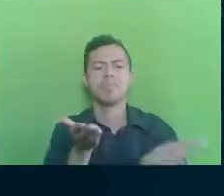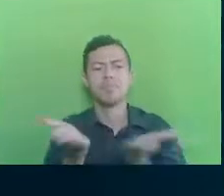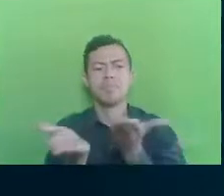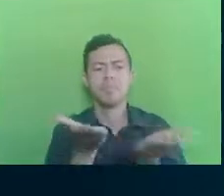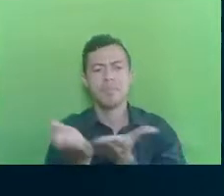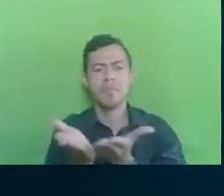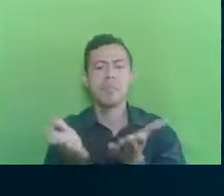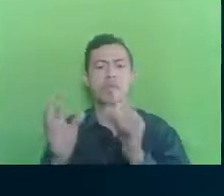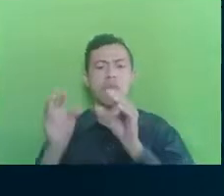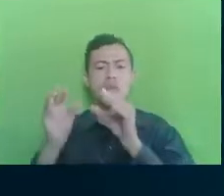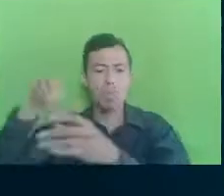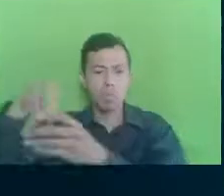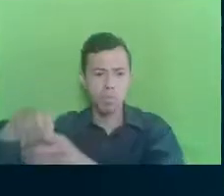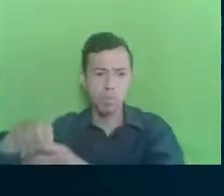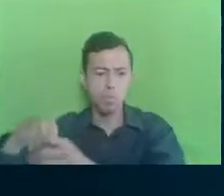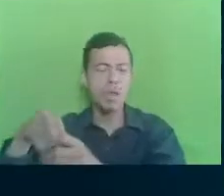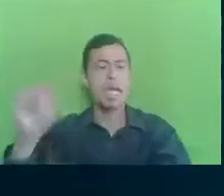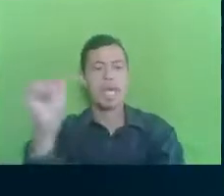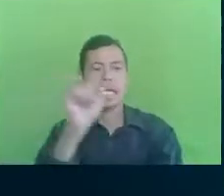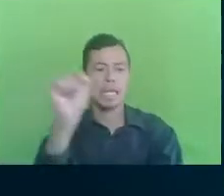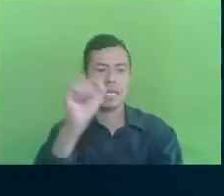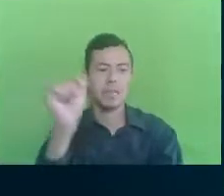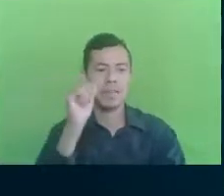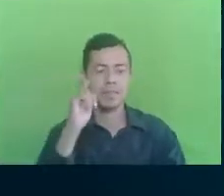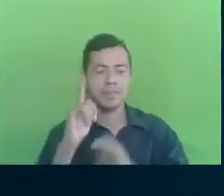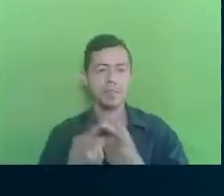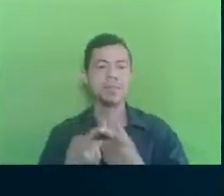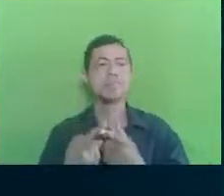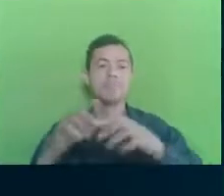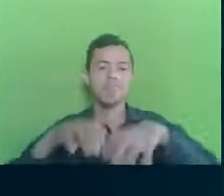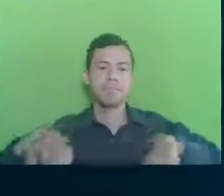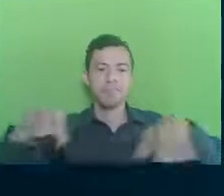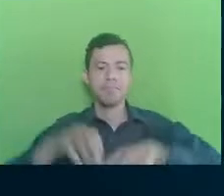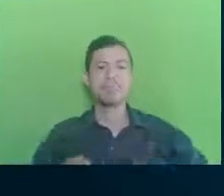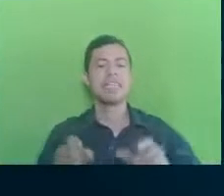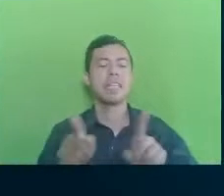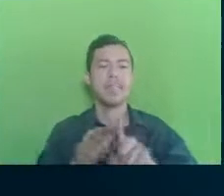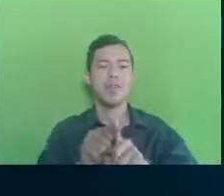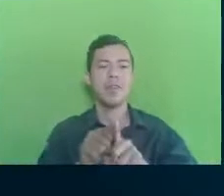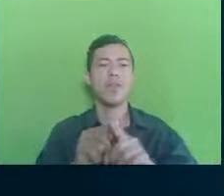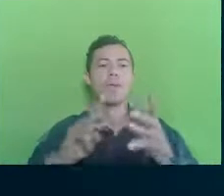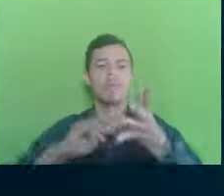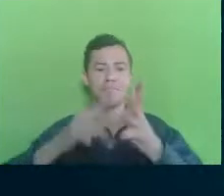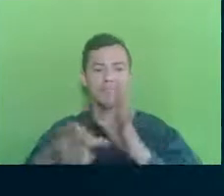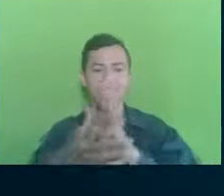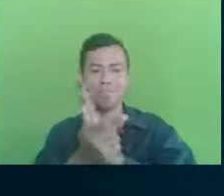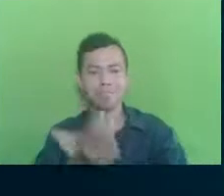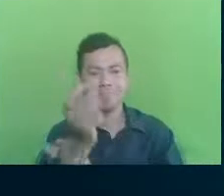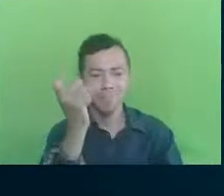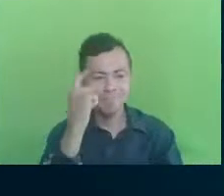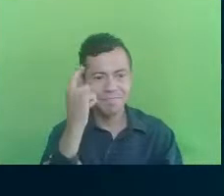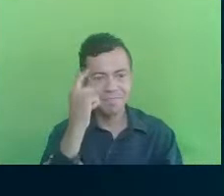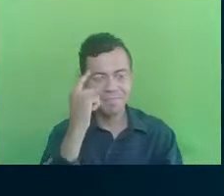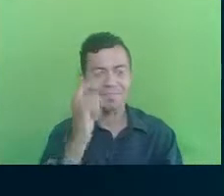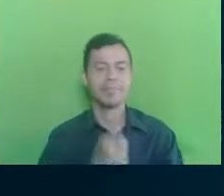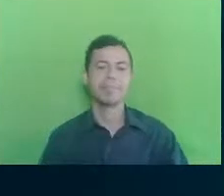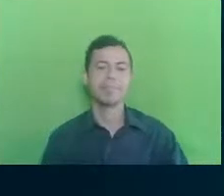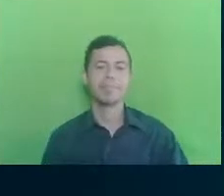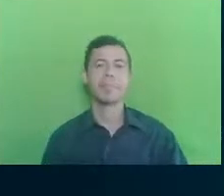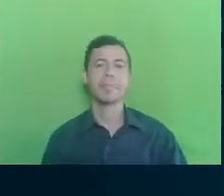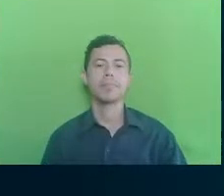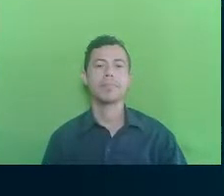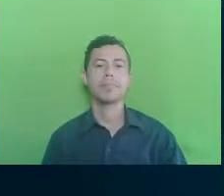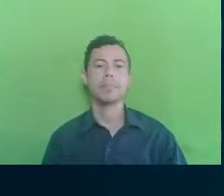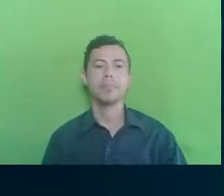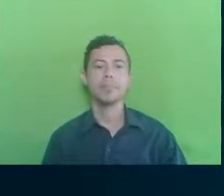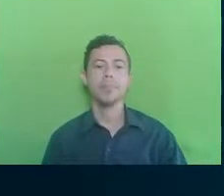los vehículos, pues son al final del ejercicio aplicaciones de inteligencia artificial a nivel de vehículos autónomos. Un poco